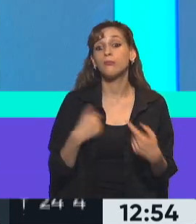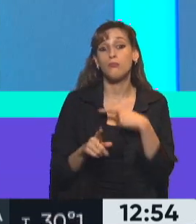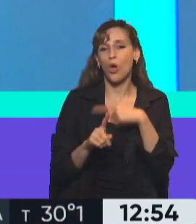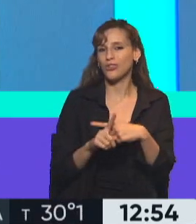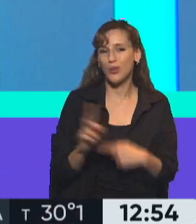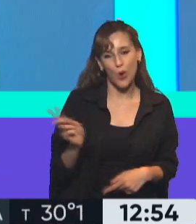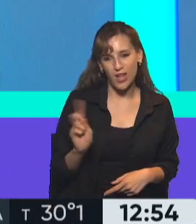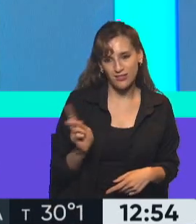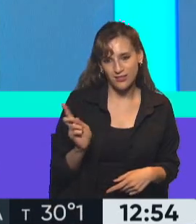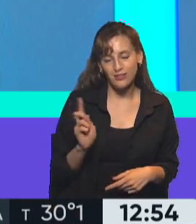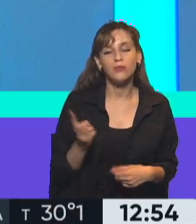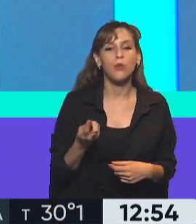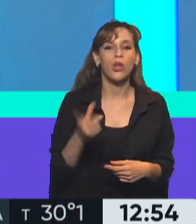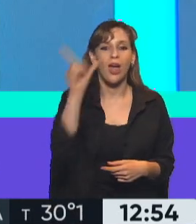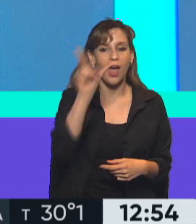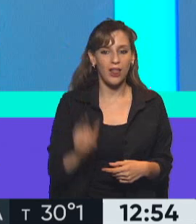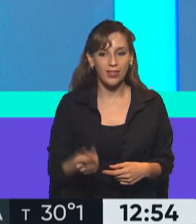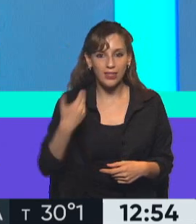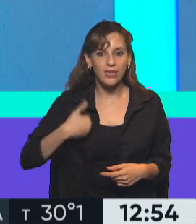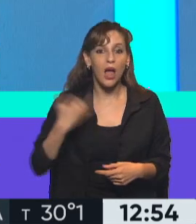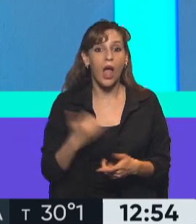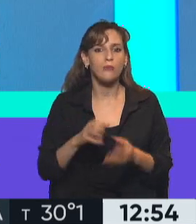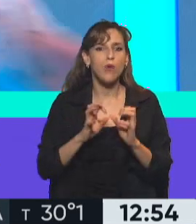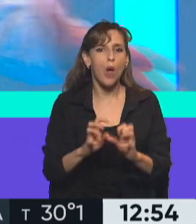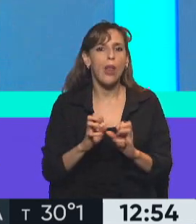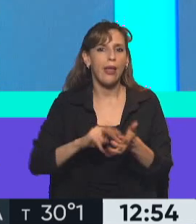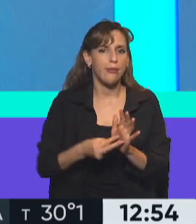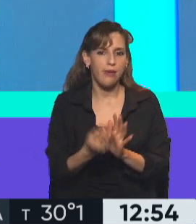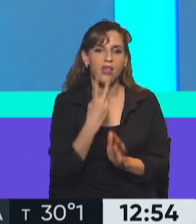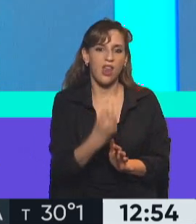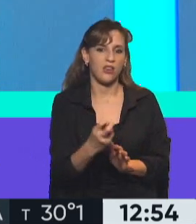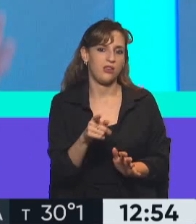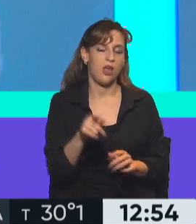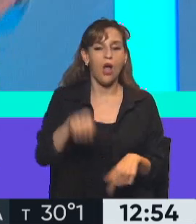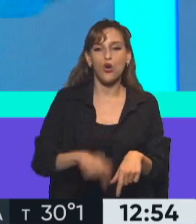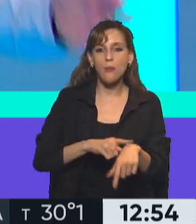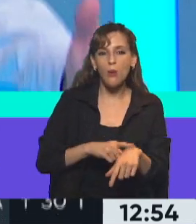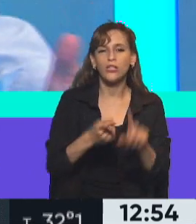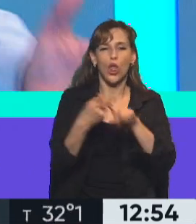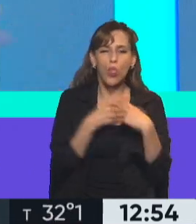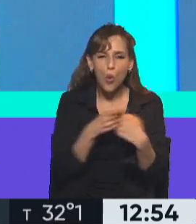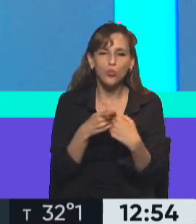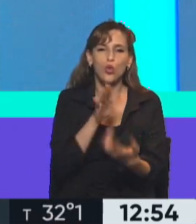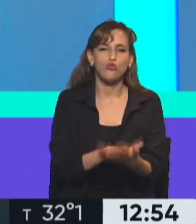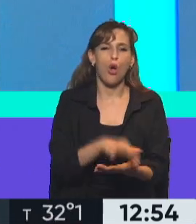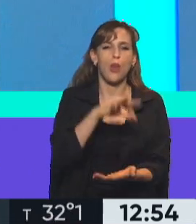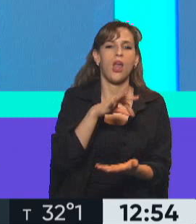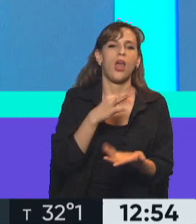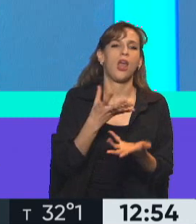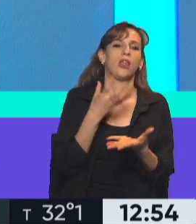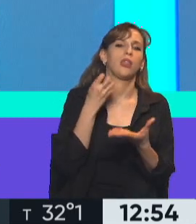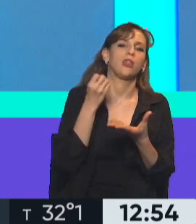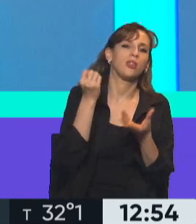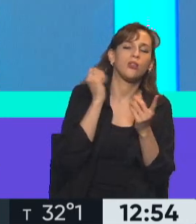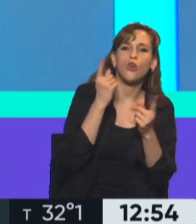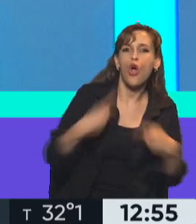porque Argentina sigue teniendo una problemática fuerte con la cuestión energética. Si estamos en plena discusión sobre tarifas, subsidios, y efectivamente que se